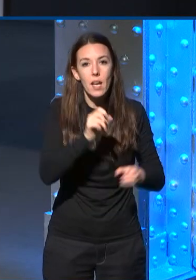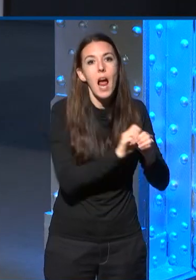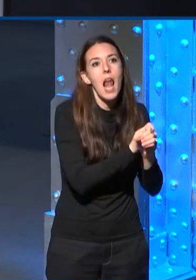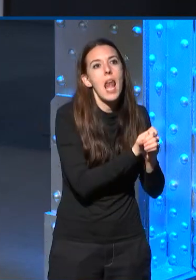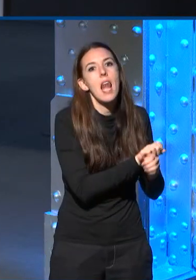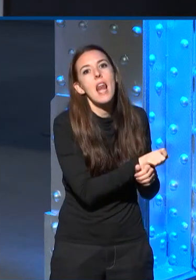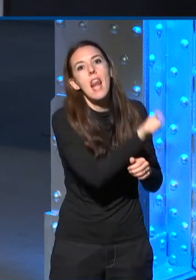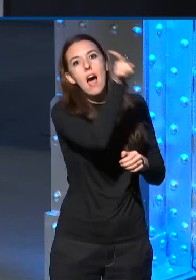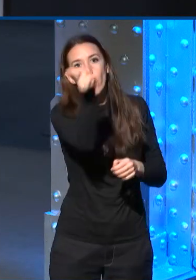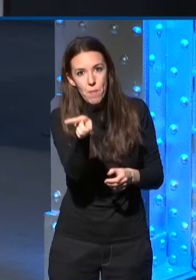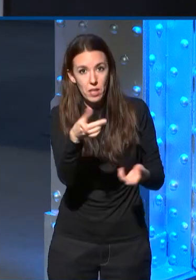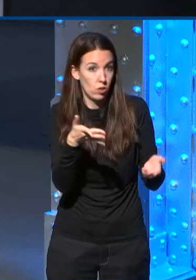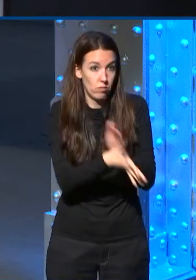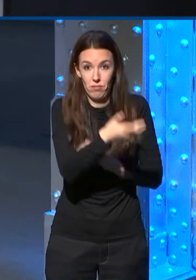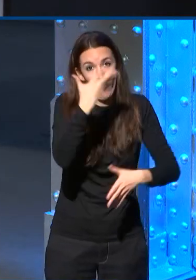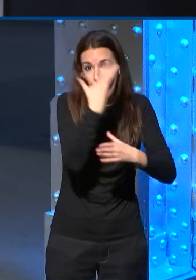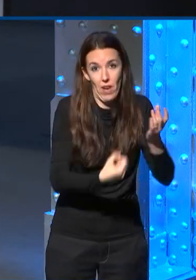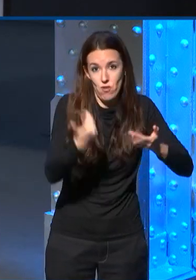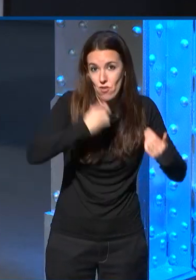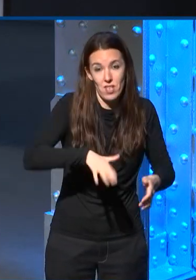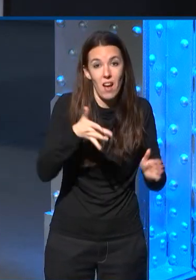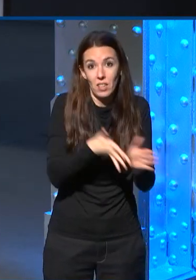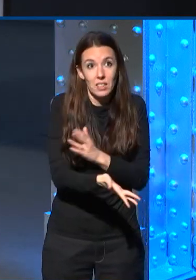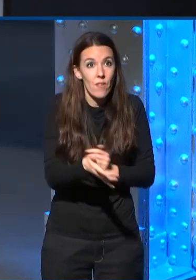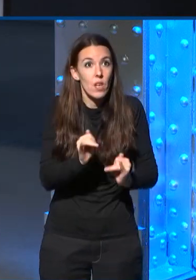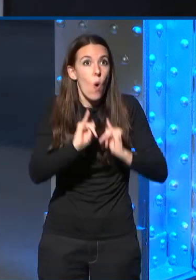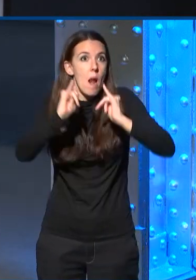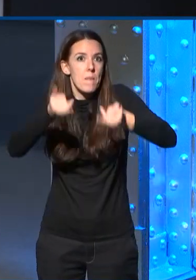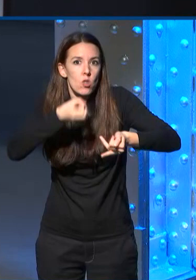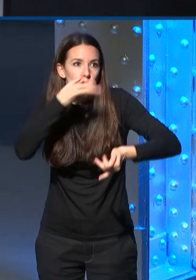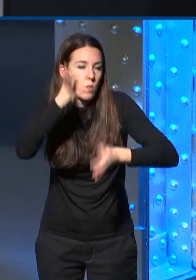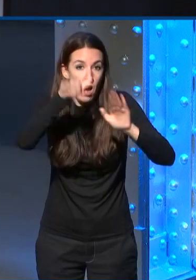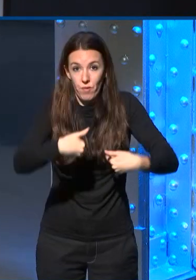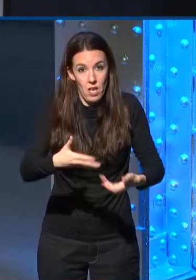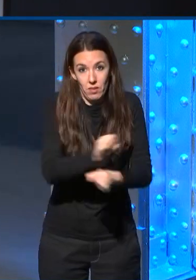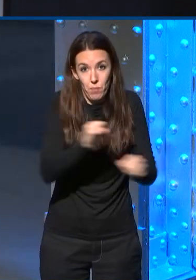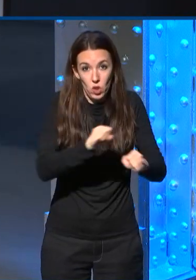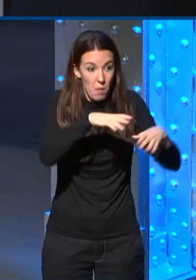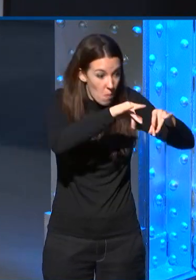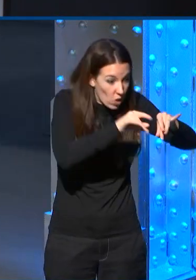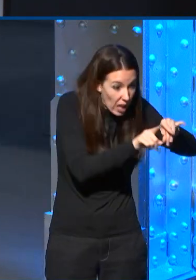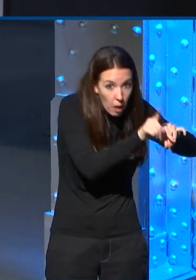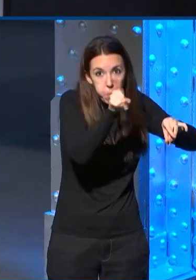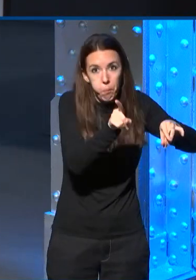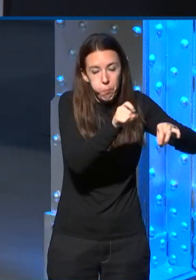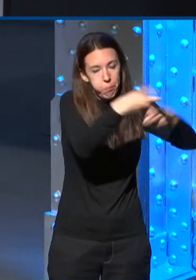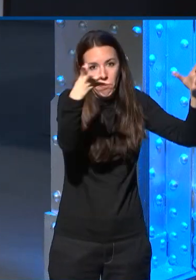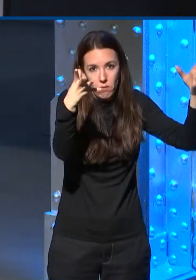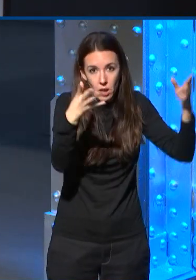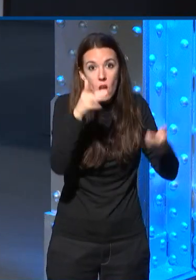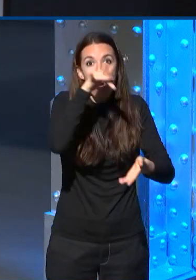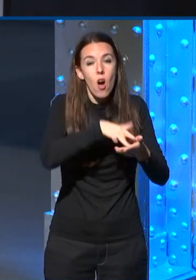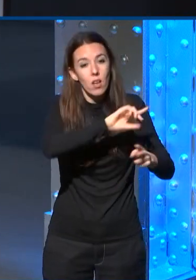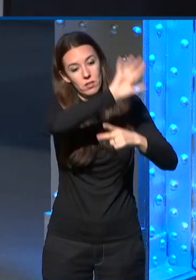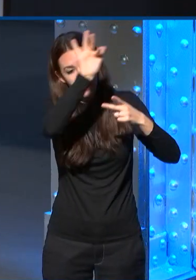¿Vale? Entonces nos quedamos sin disfrutar de lo que podía haber sido una grandísima misión. No llegó a salir de la órbita terrestre. Echamos un ojo a la